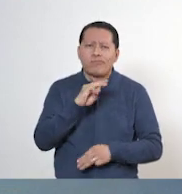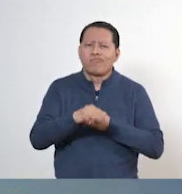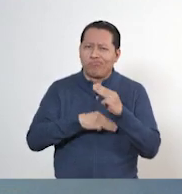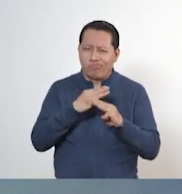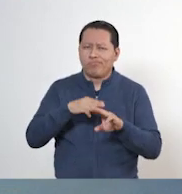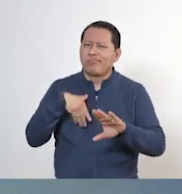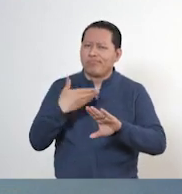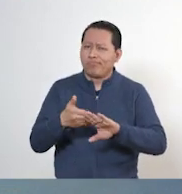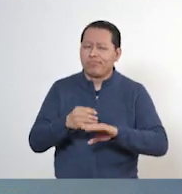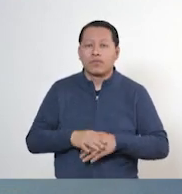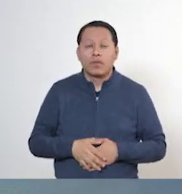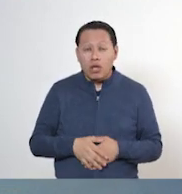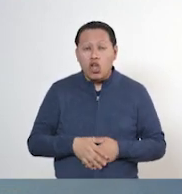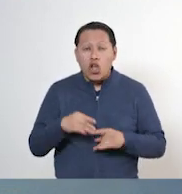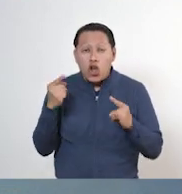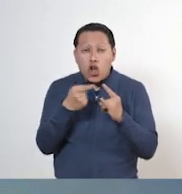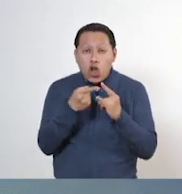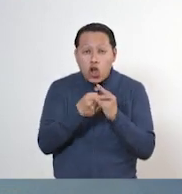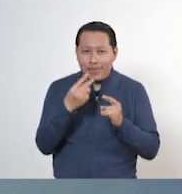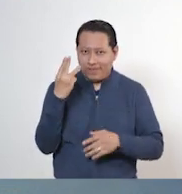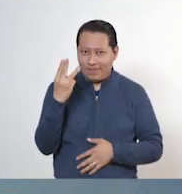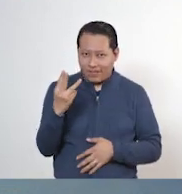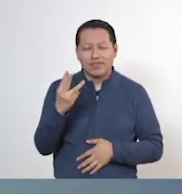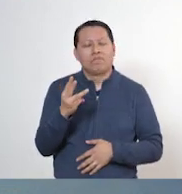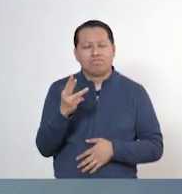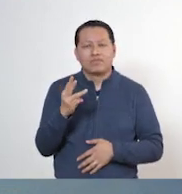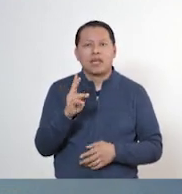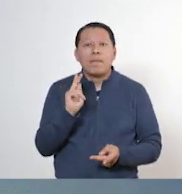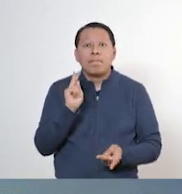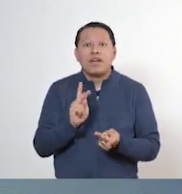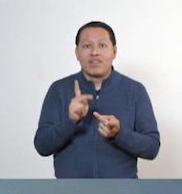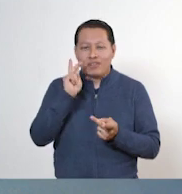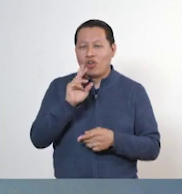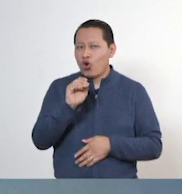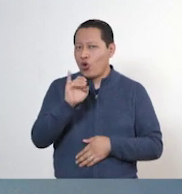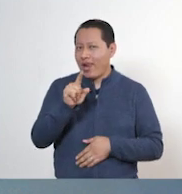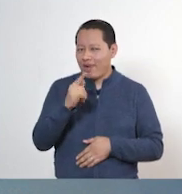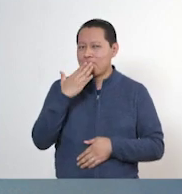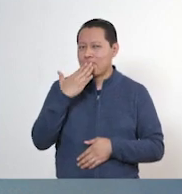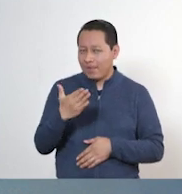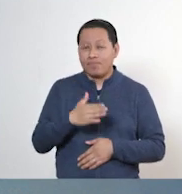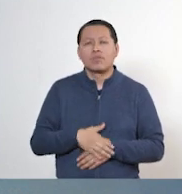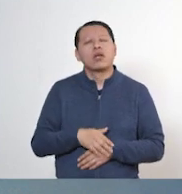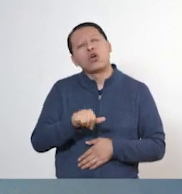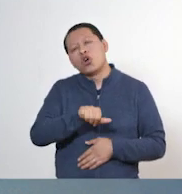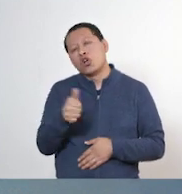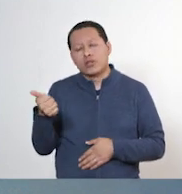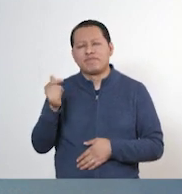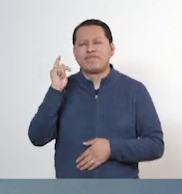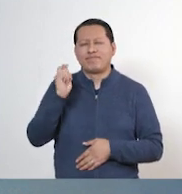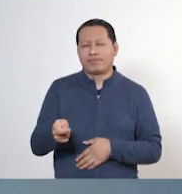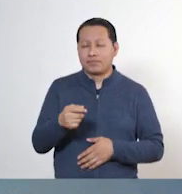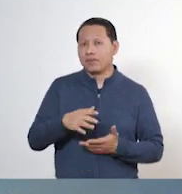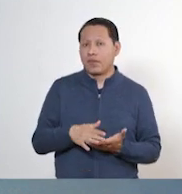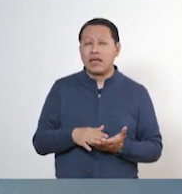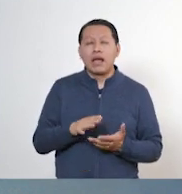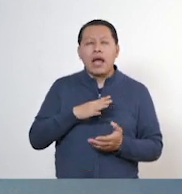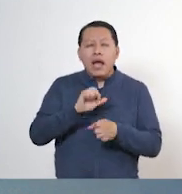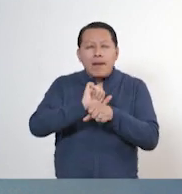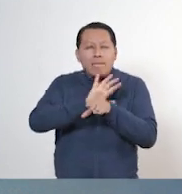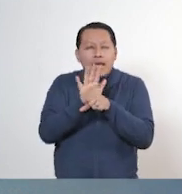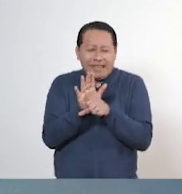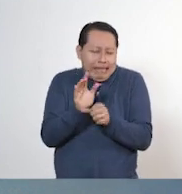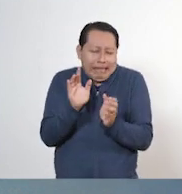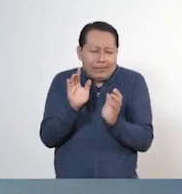¿Cuántos goles llevo? ¿Tres? ¡Woo! Perfecto, vas muy bien, Coral. Siguiente tiro. Sí. Imaginemos que ya terminó la pandemia